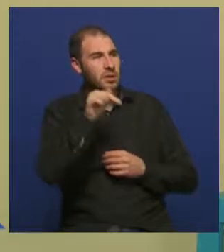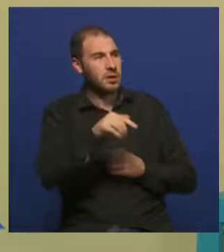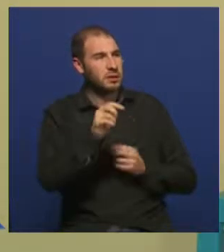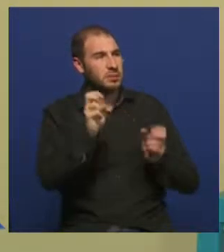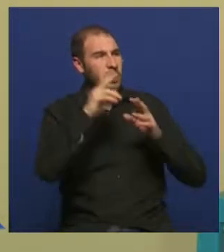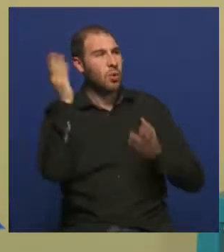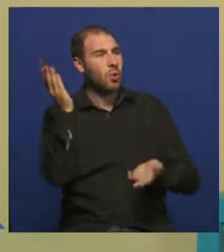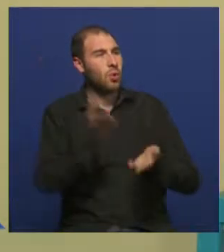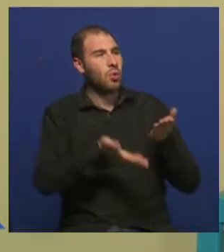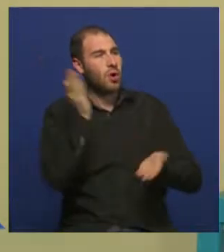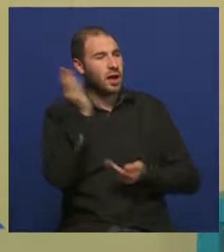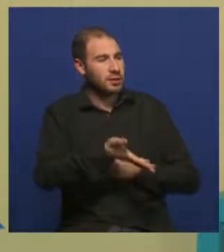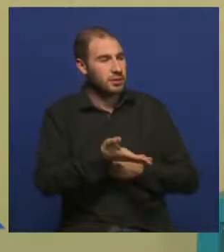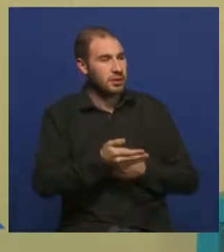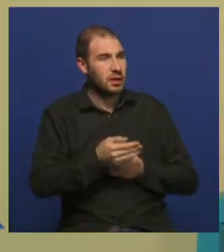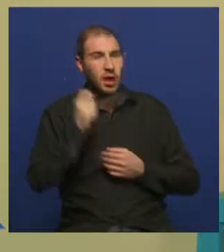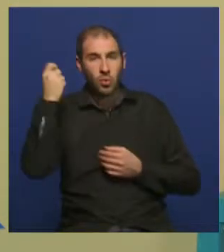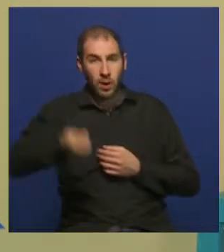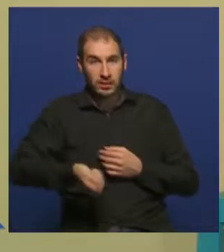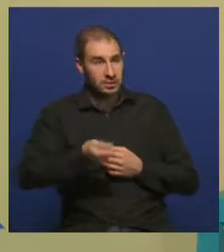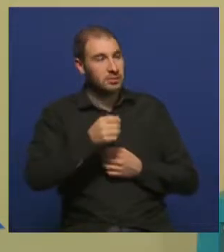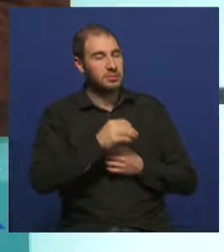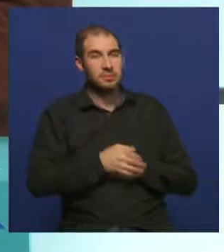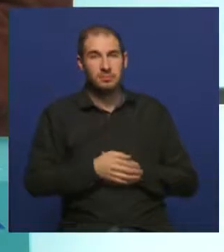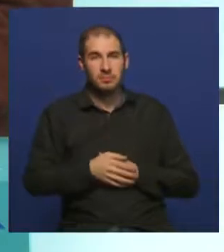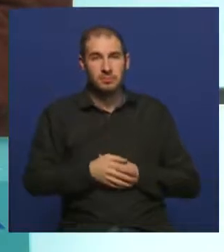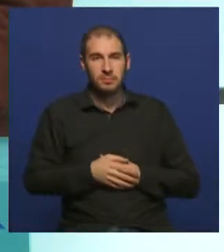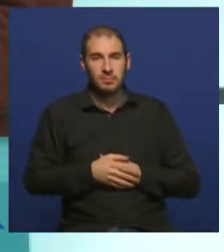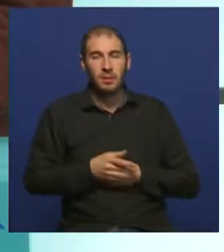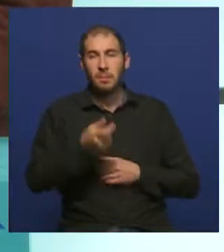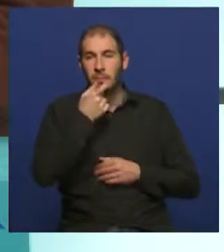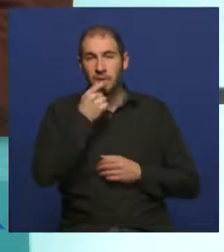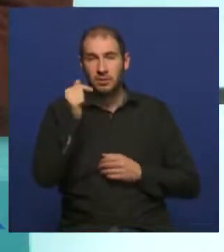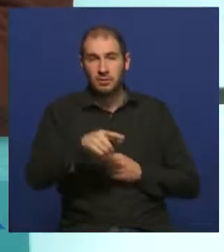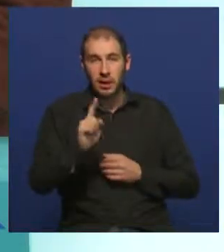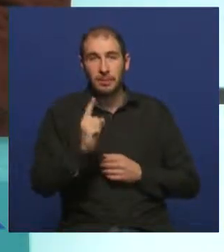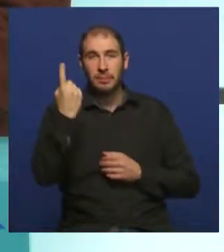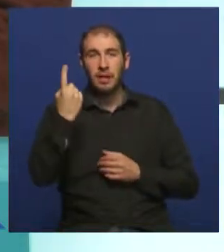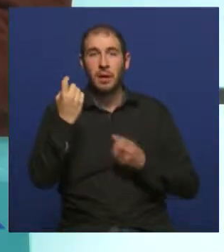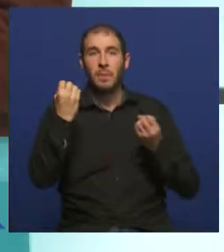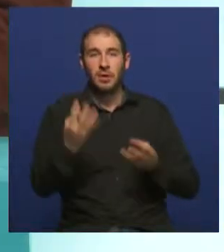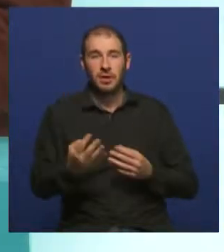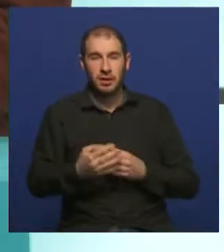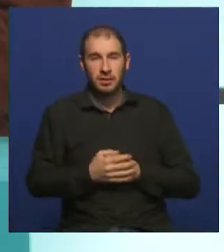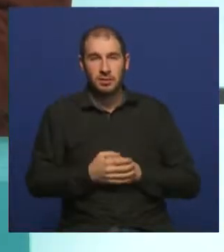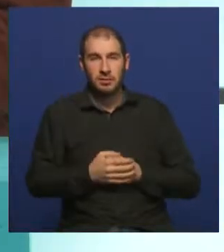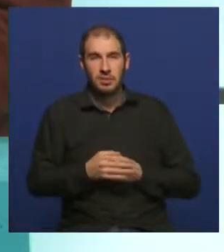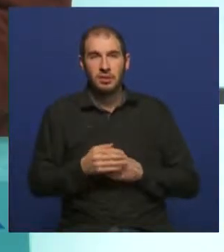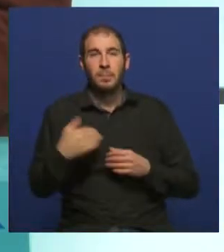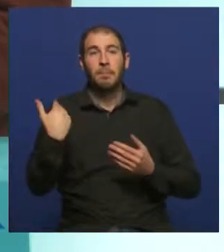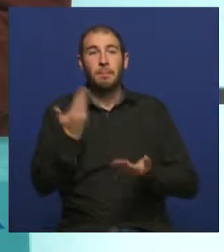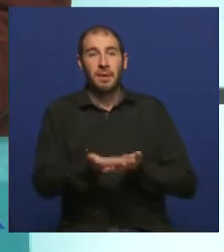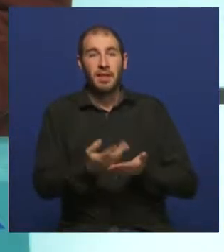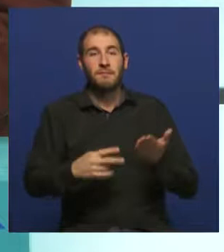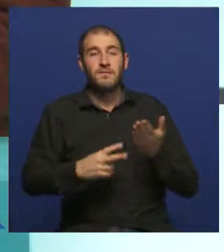sobre el juzgamiento a magistrados? Mendoza fue pionera porque fue el requerimiento que